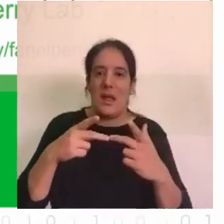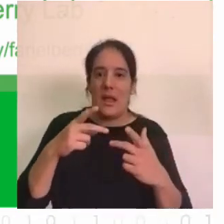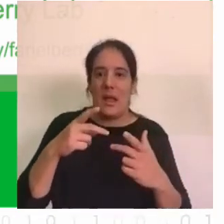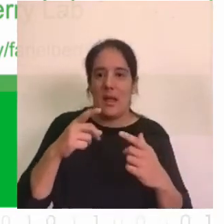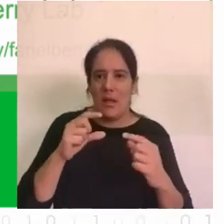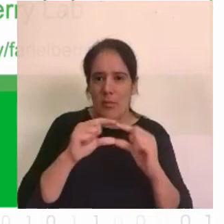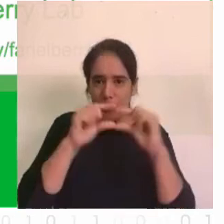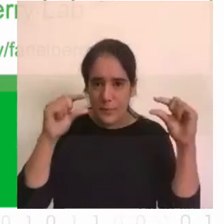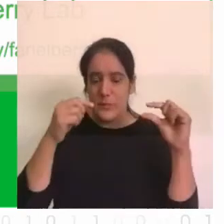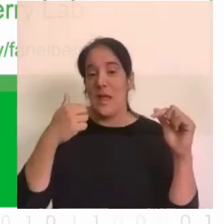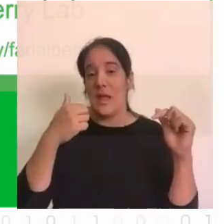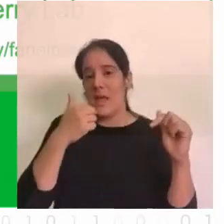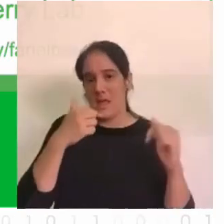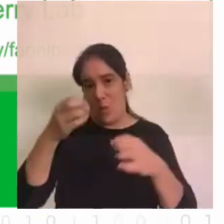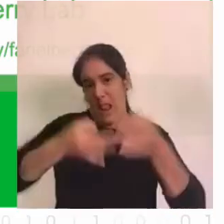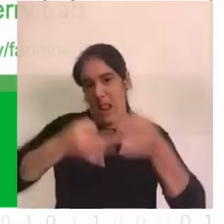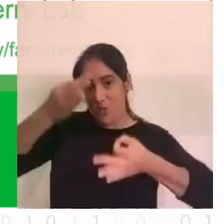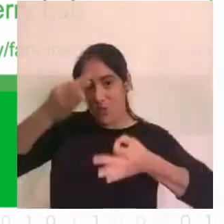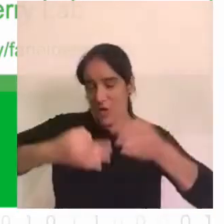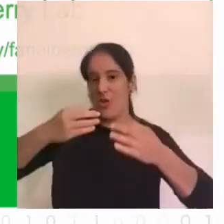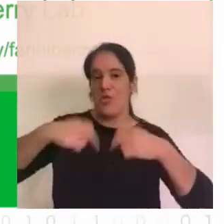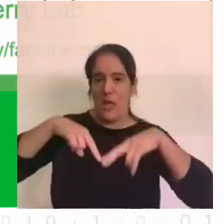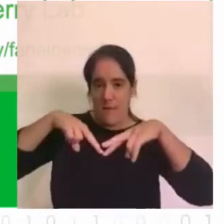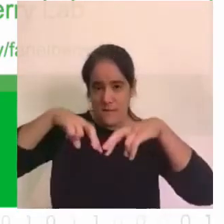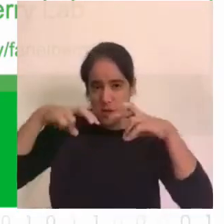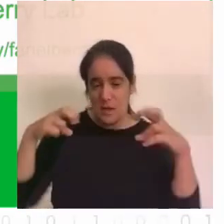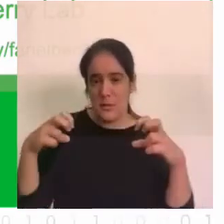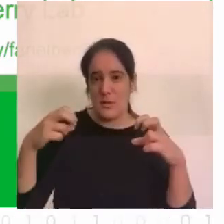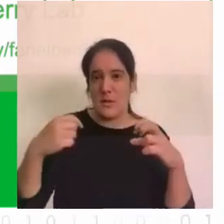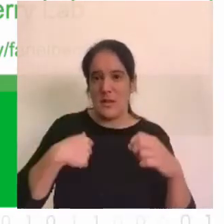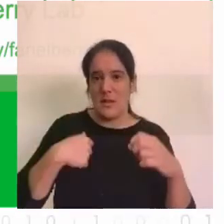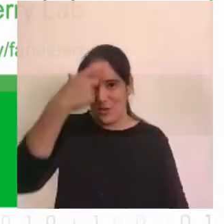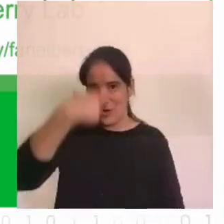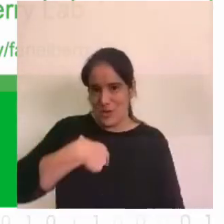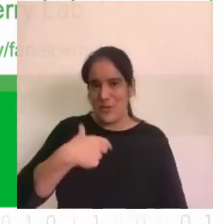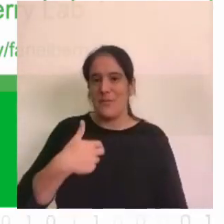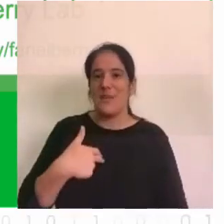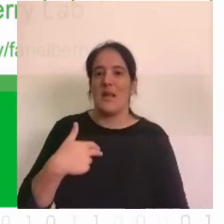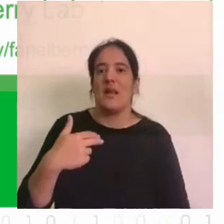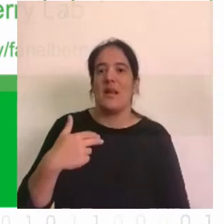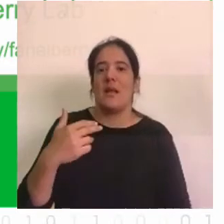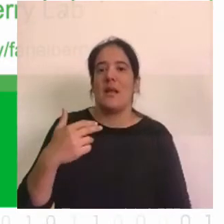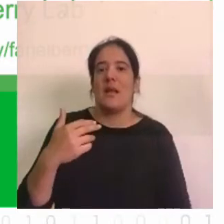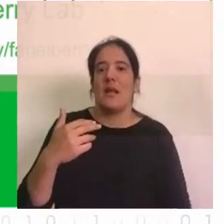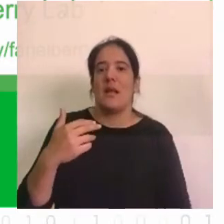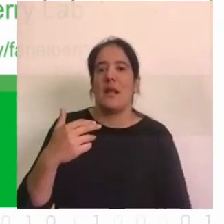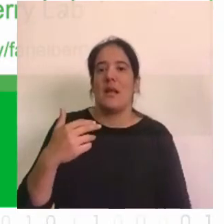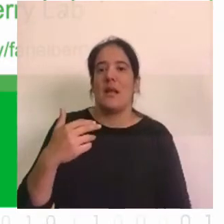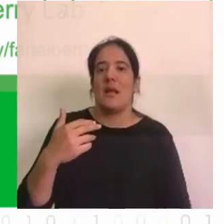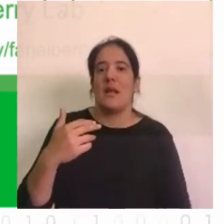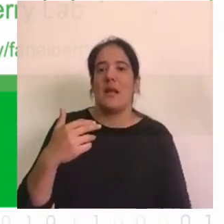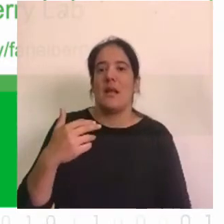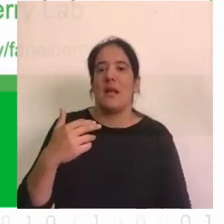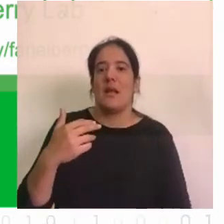ahí. Esta soy yo, y Fefo quería ser Batman, no quiso ser Superman. Y ahí, como verán, está un poco lo que decía Fiorella, que hay